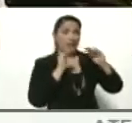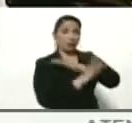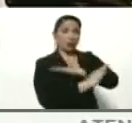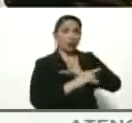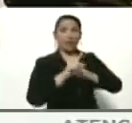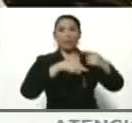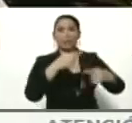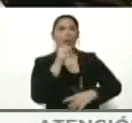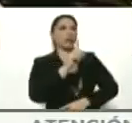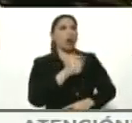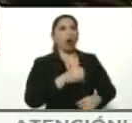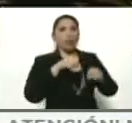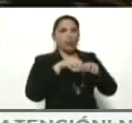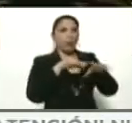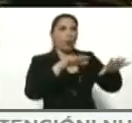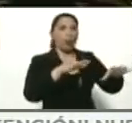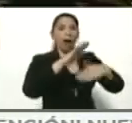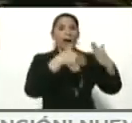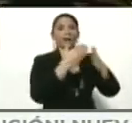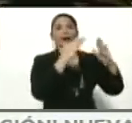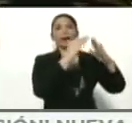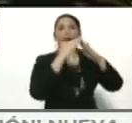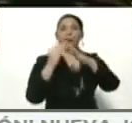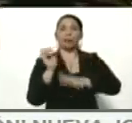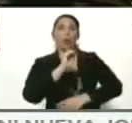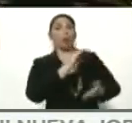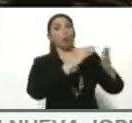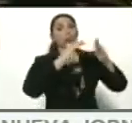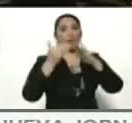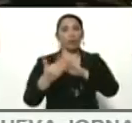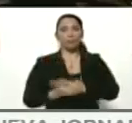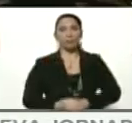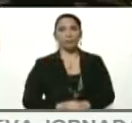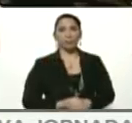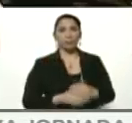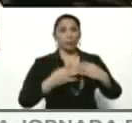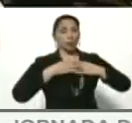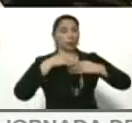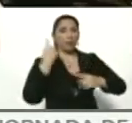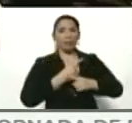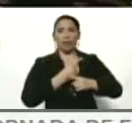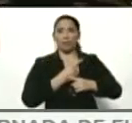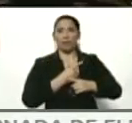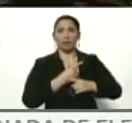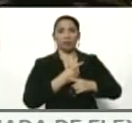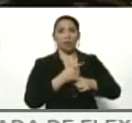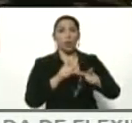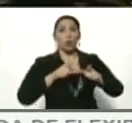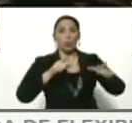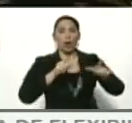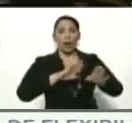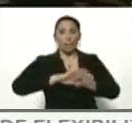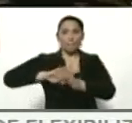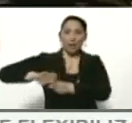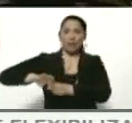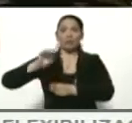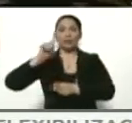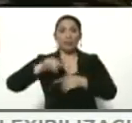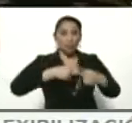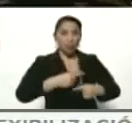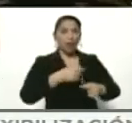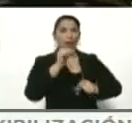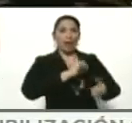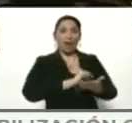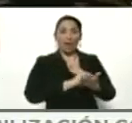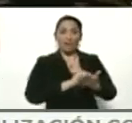no lleven este problema a sus casas o a sus comunidades. La ropa debe colocarse en un sitio aparte y, por supuesto, lavarla lo